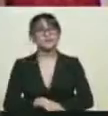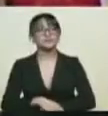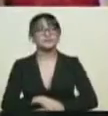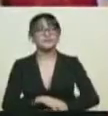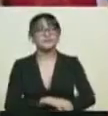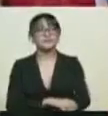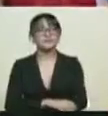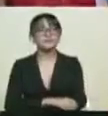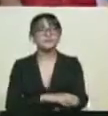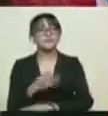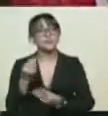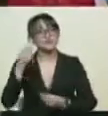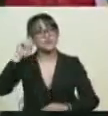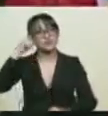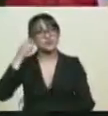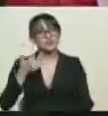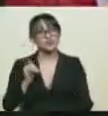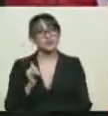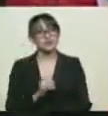Mucho recuerdo.